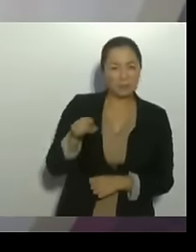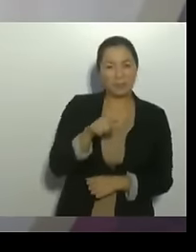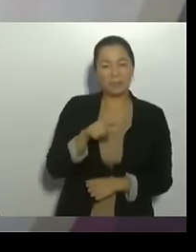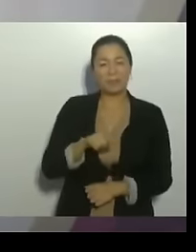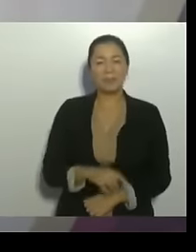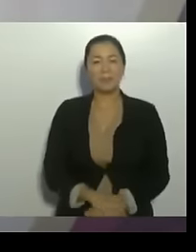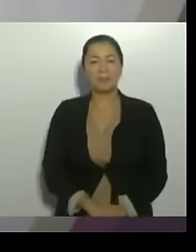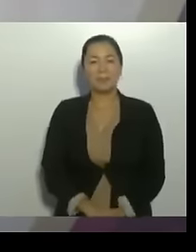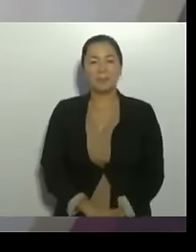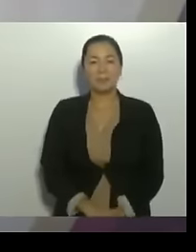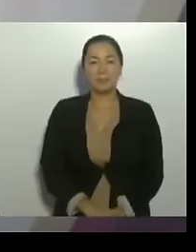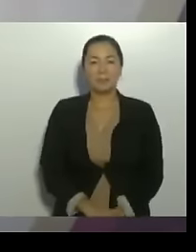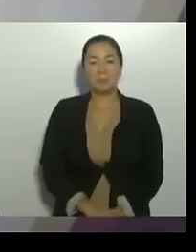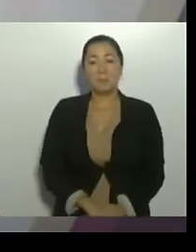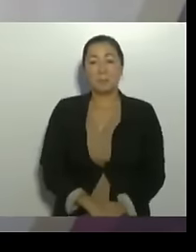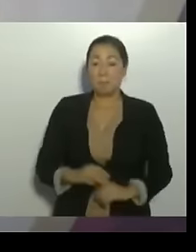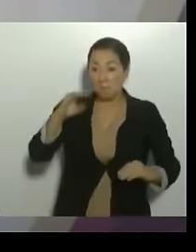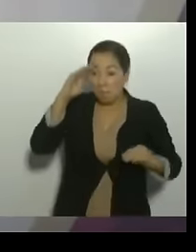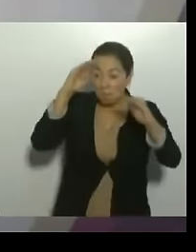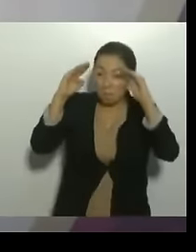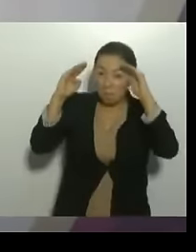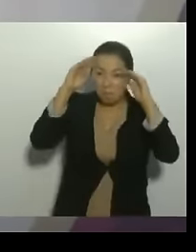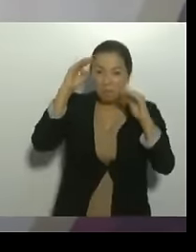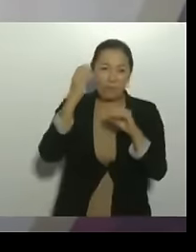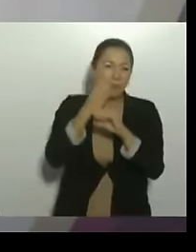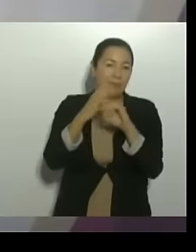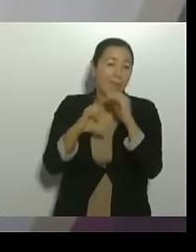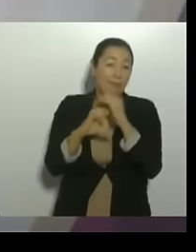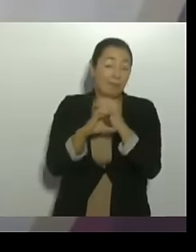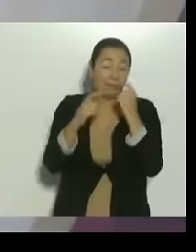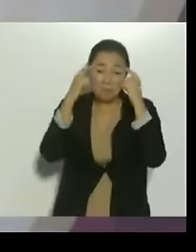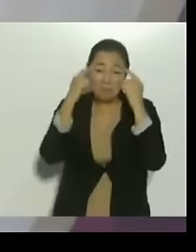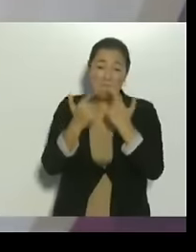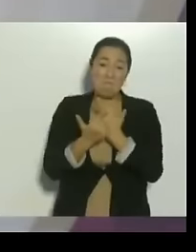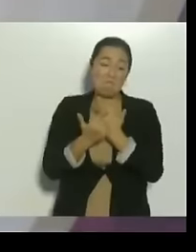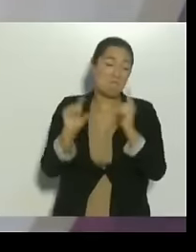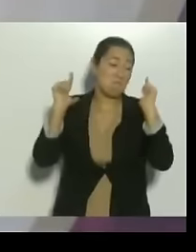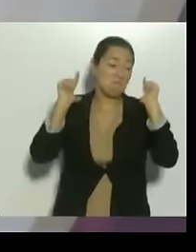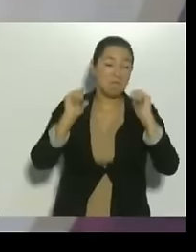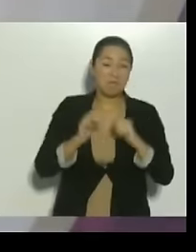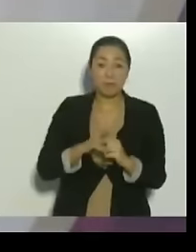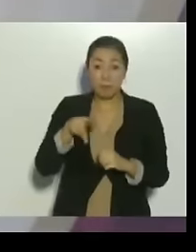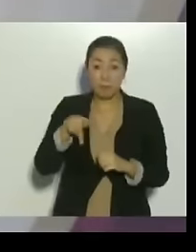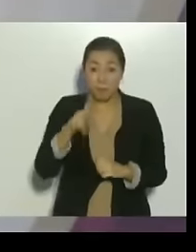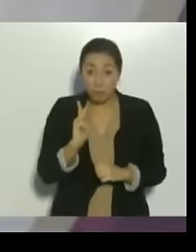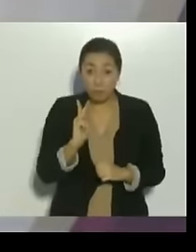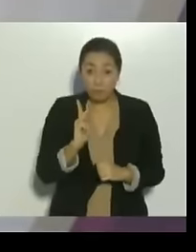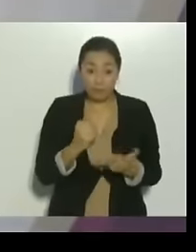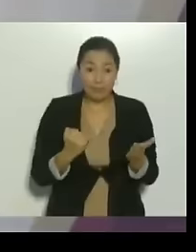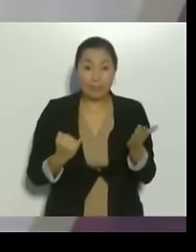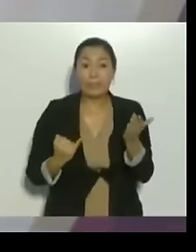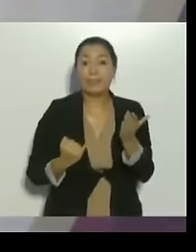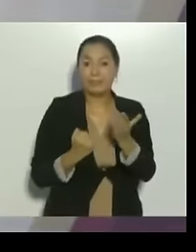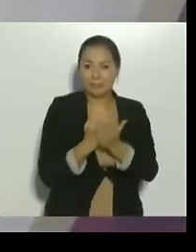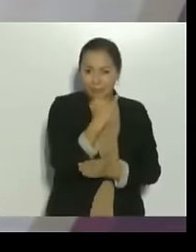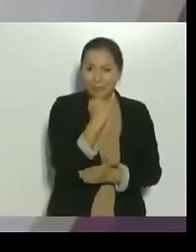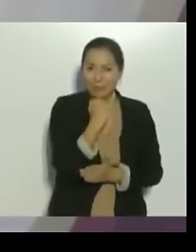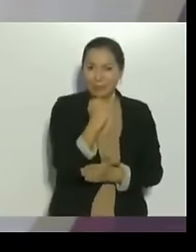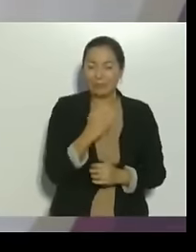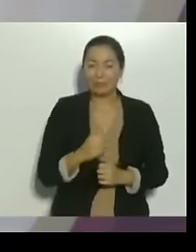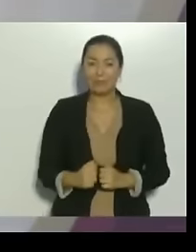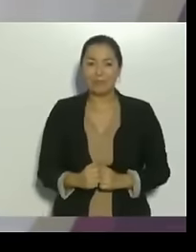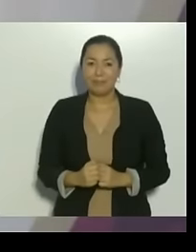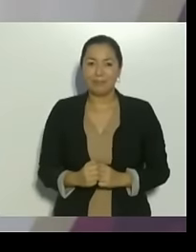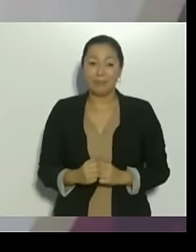mensaje pensando cualquier cosa pero la decisión eh